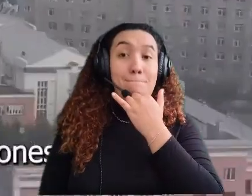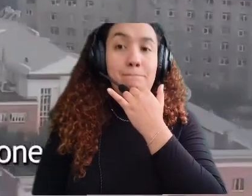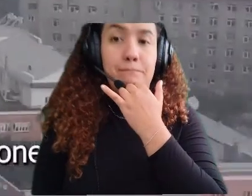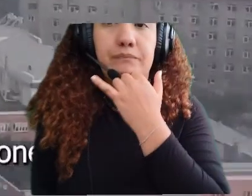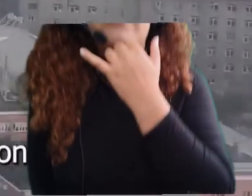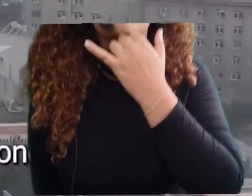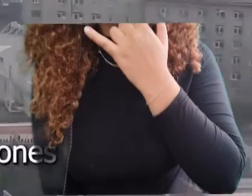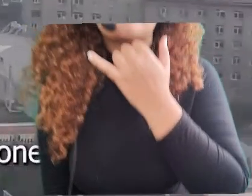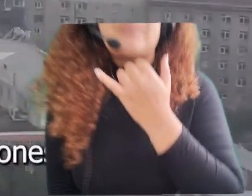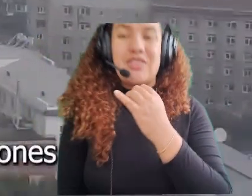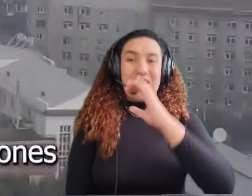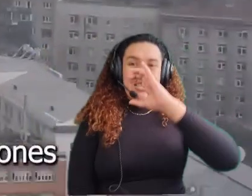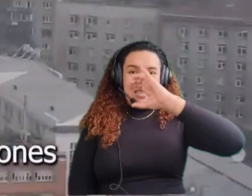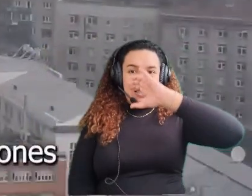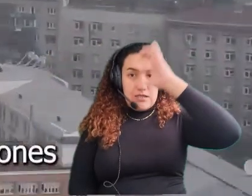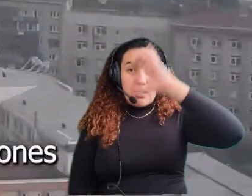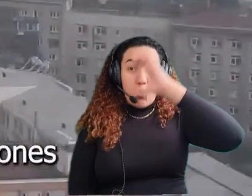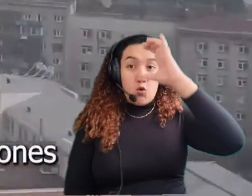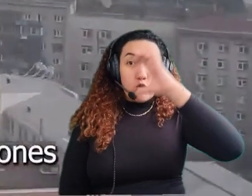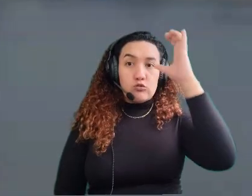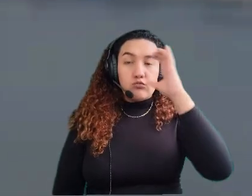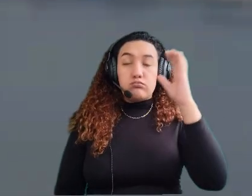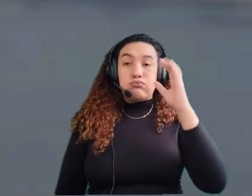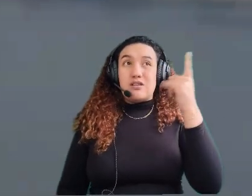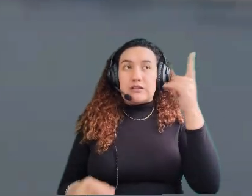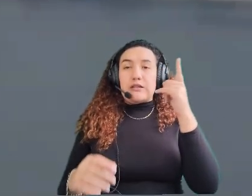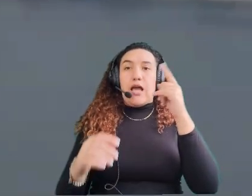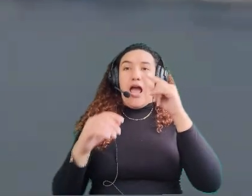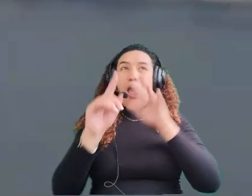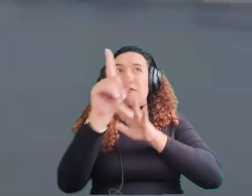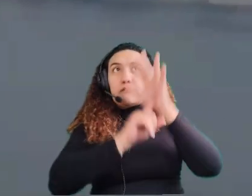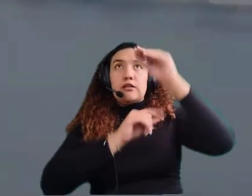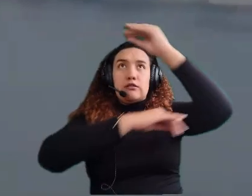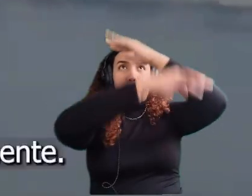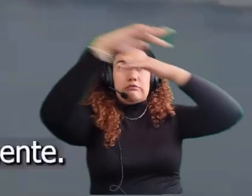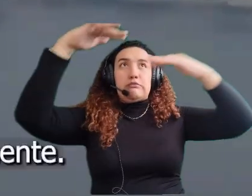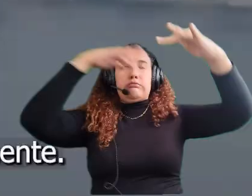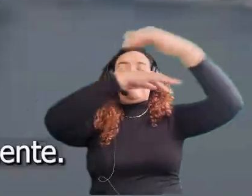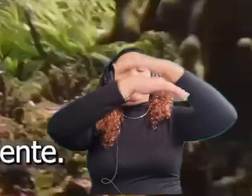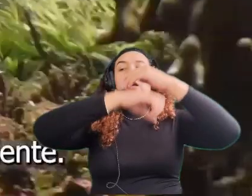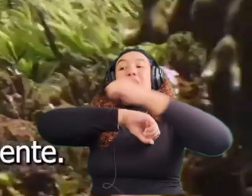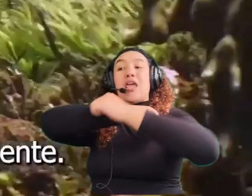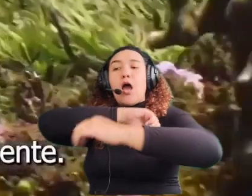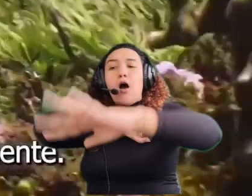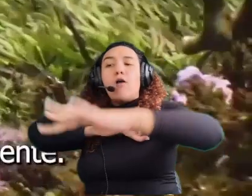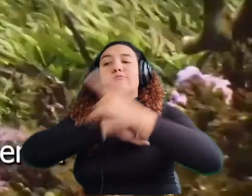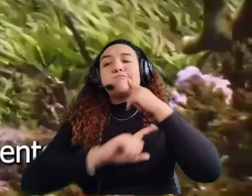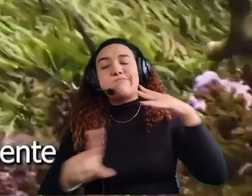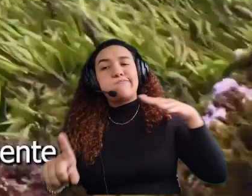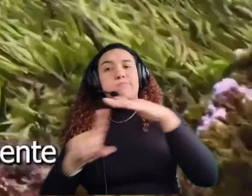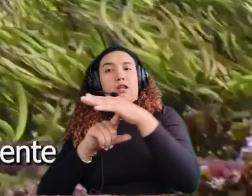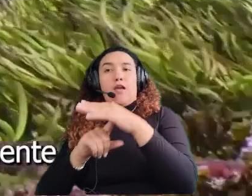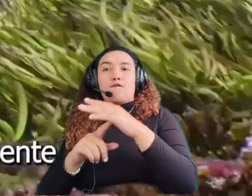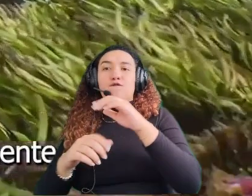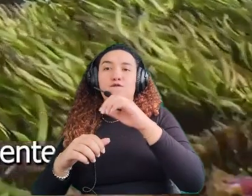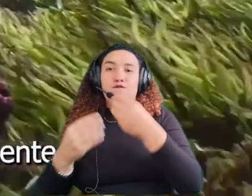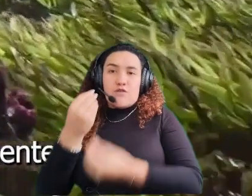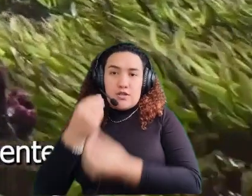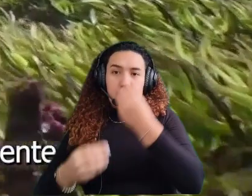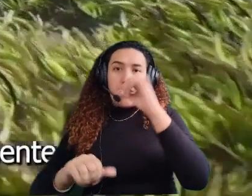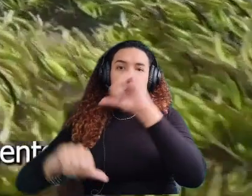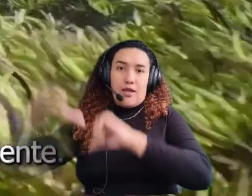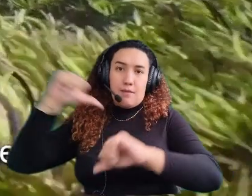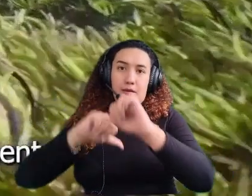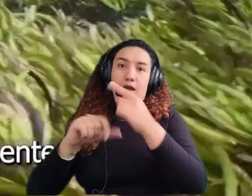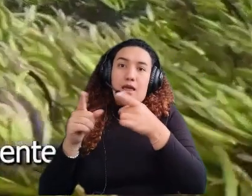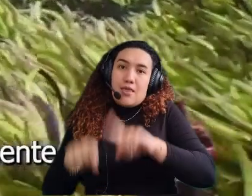Sin embargo, debido a las enormes cantidades de emisiones de CO2 que vertemos a la atmósfera, los océanos se ven alterados física, química